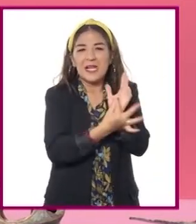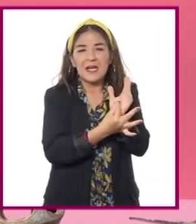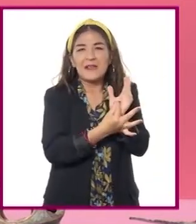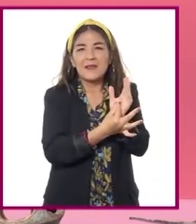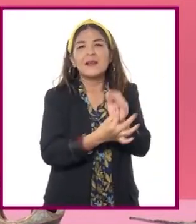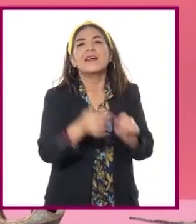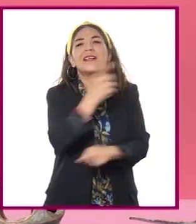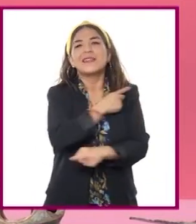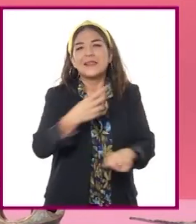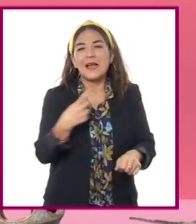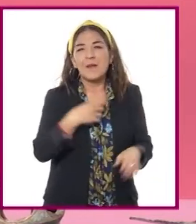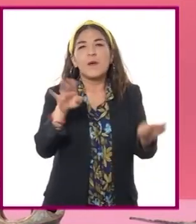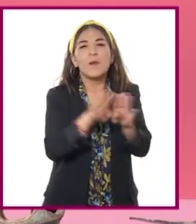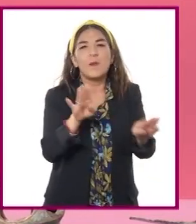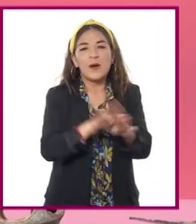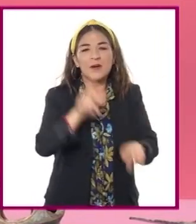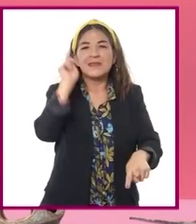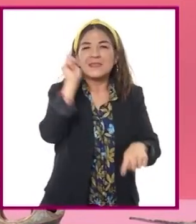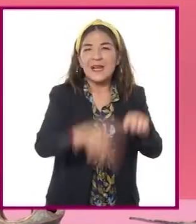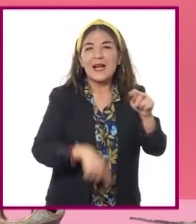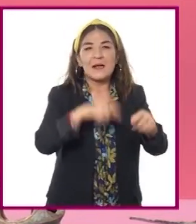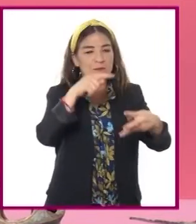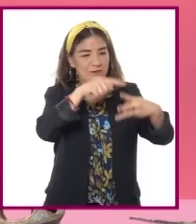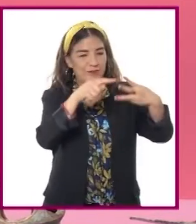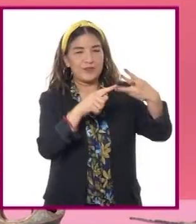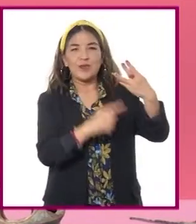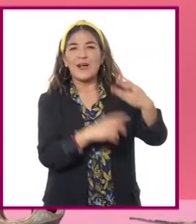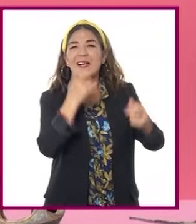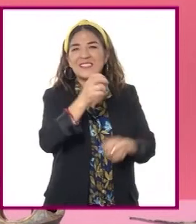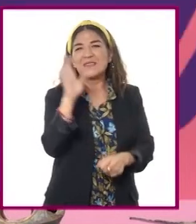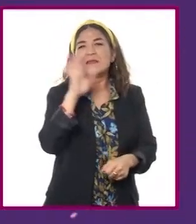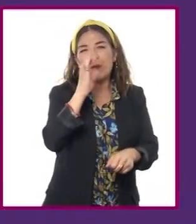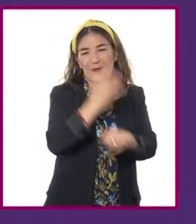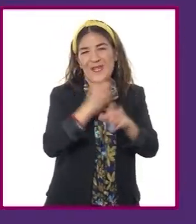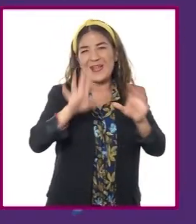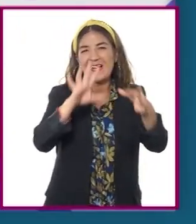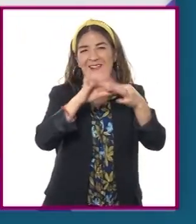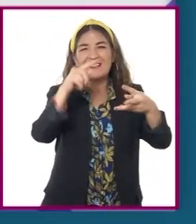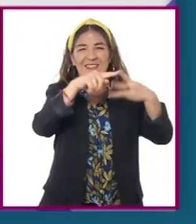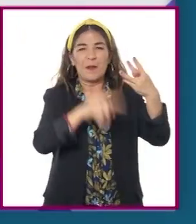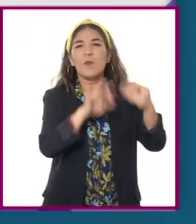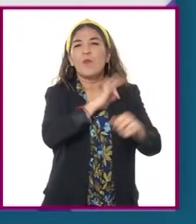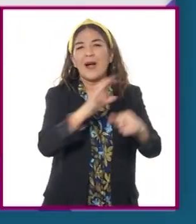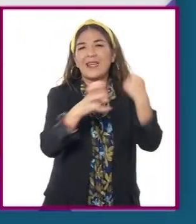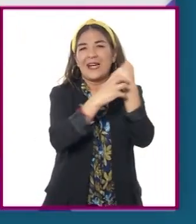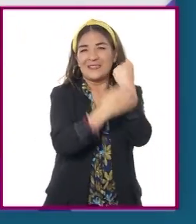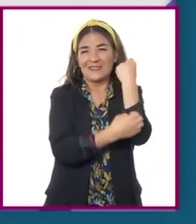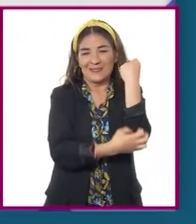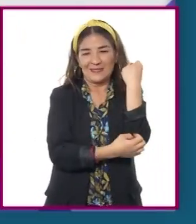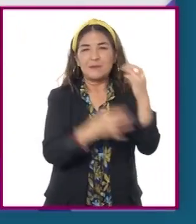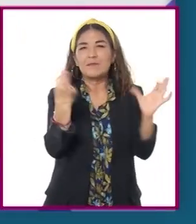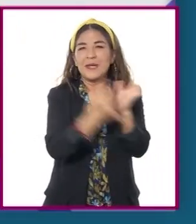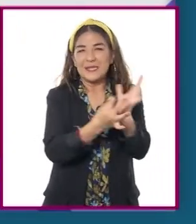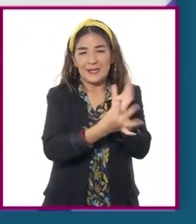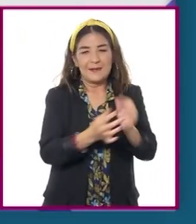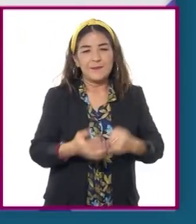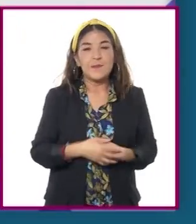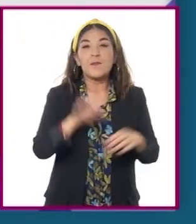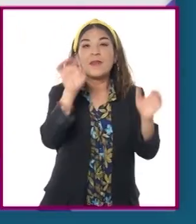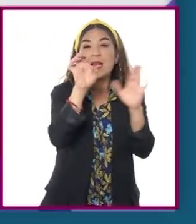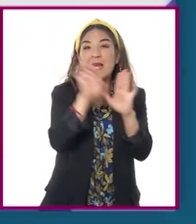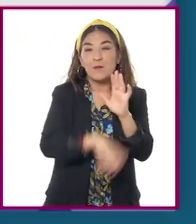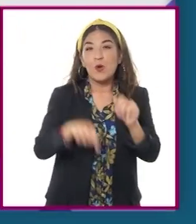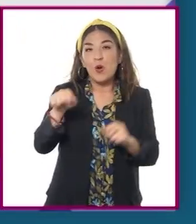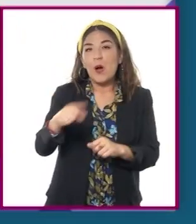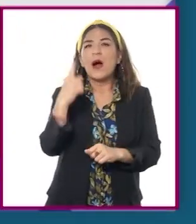en impedir la acción de alguno de los 3 participantes que ya comentamos. Por ejemplo, si es un medio líquido,